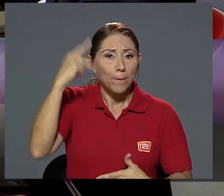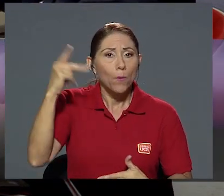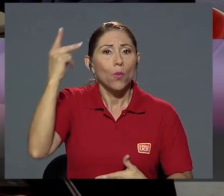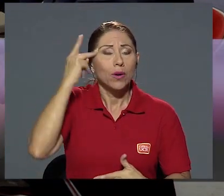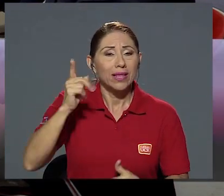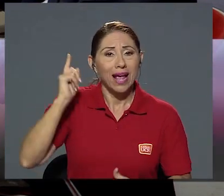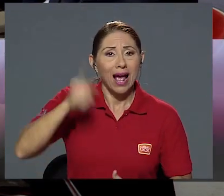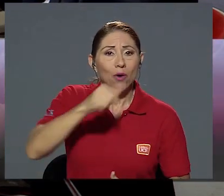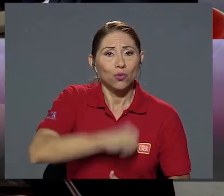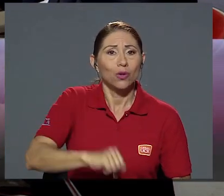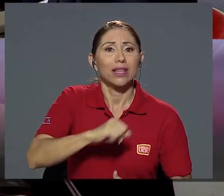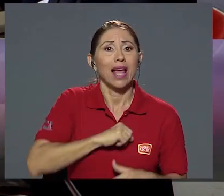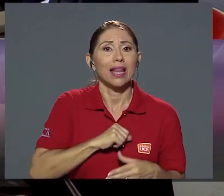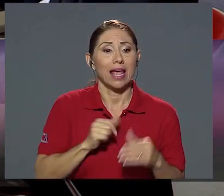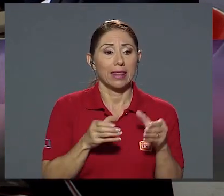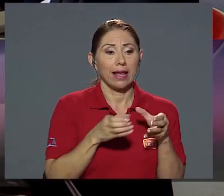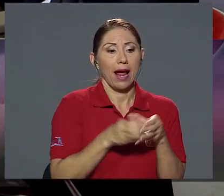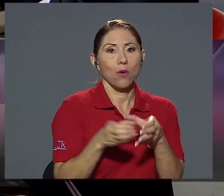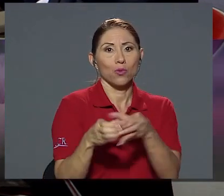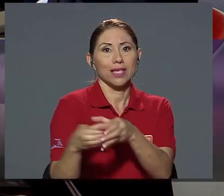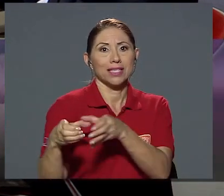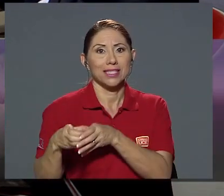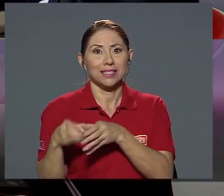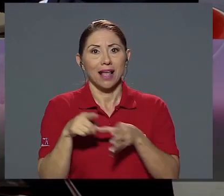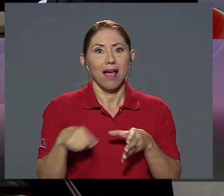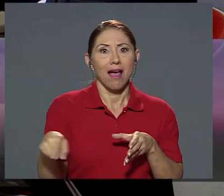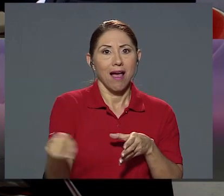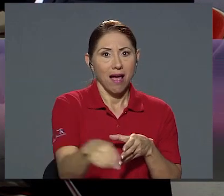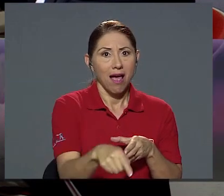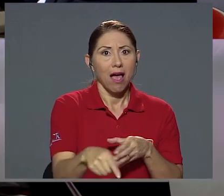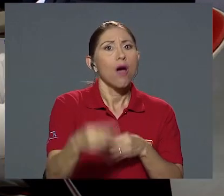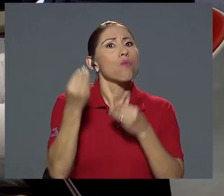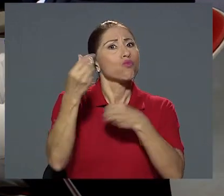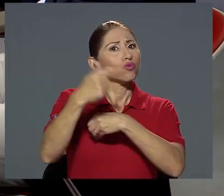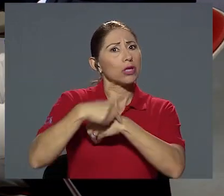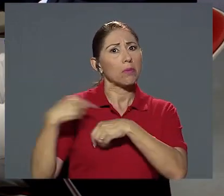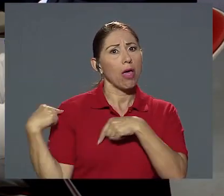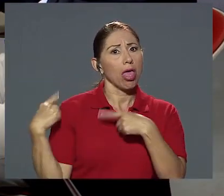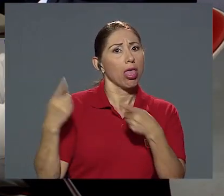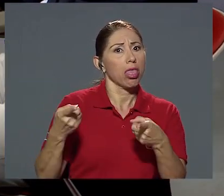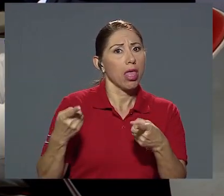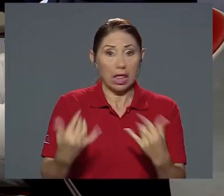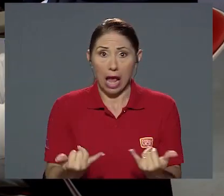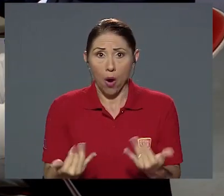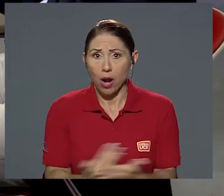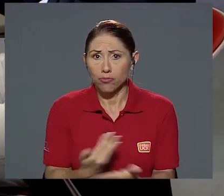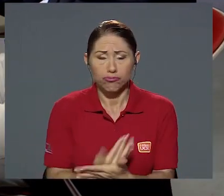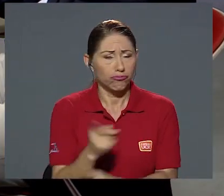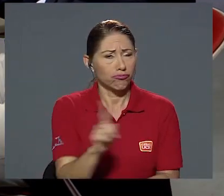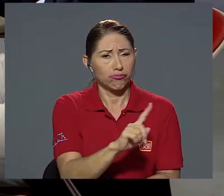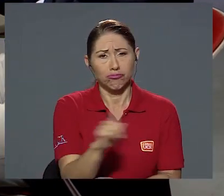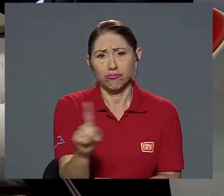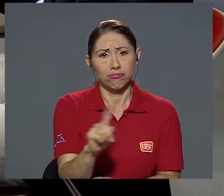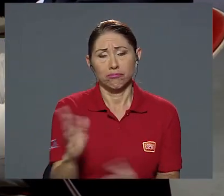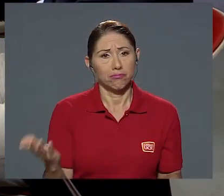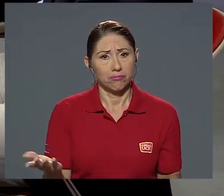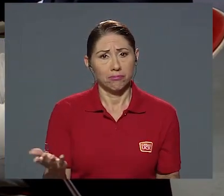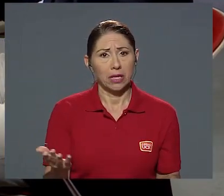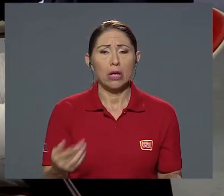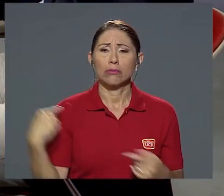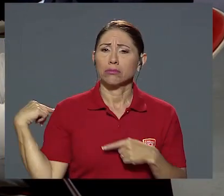autoritaria, caudillista en la región, que tiene larga data, no es de ahora. Digamos, finalmente